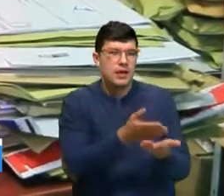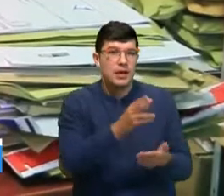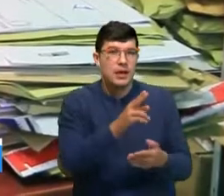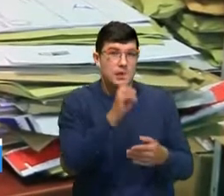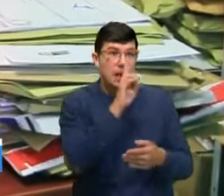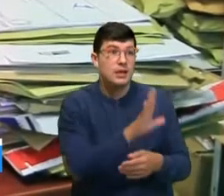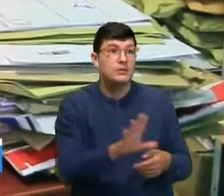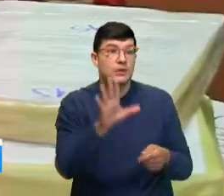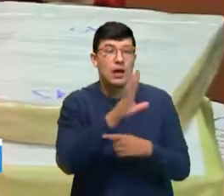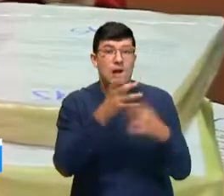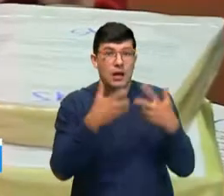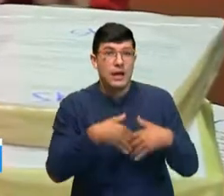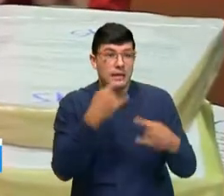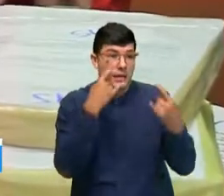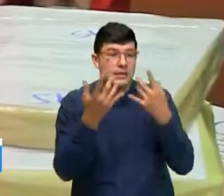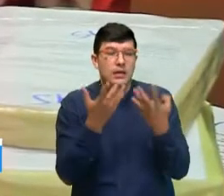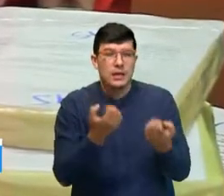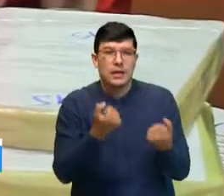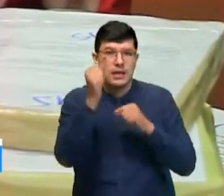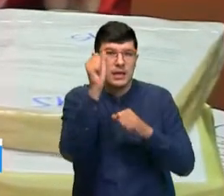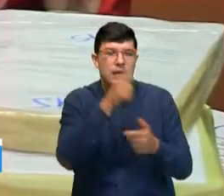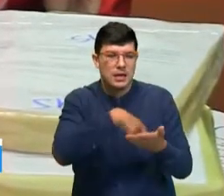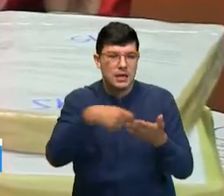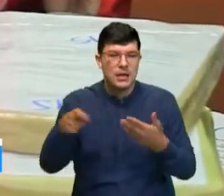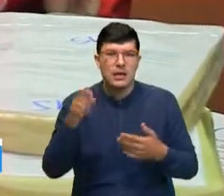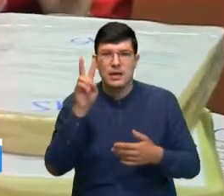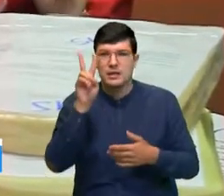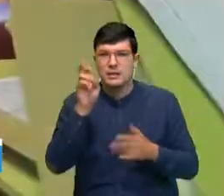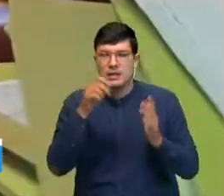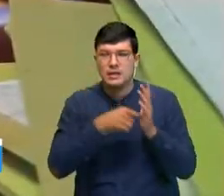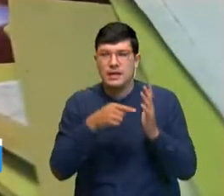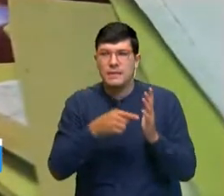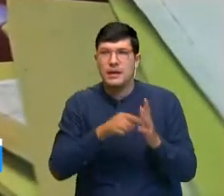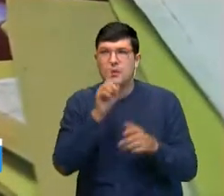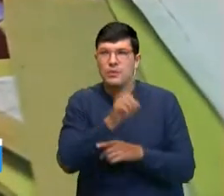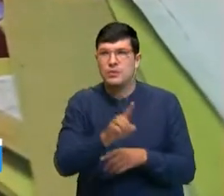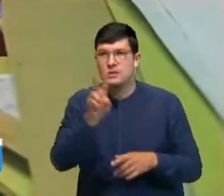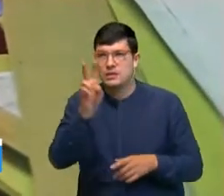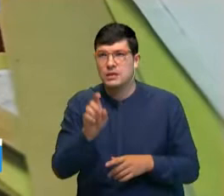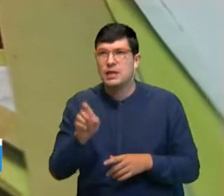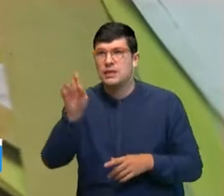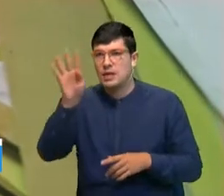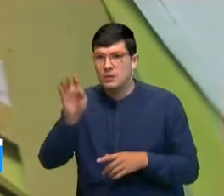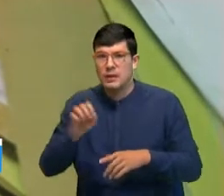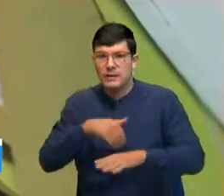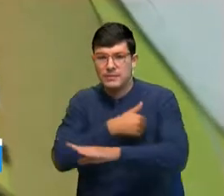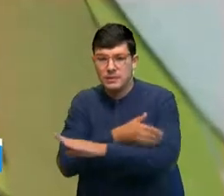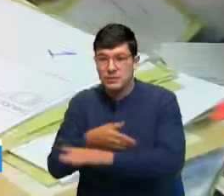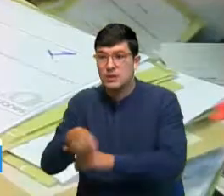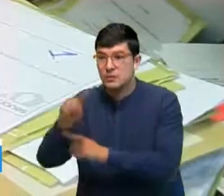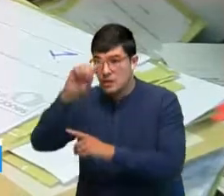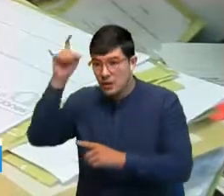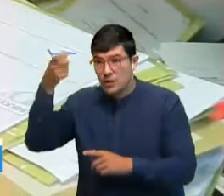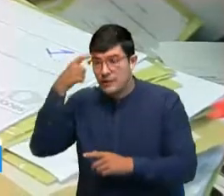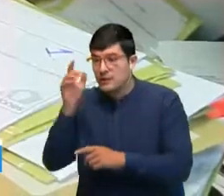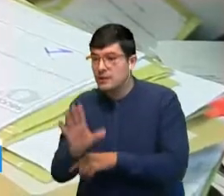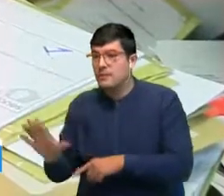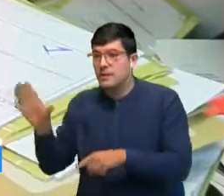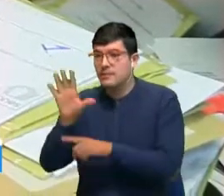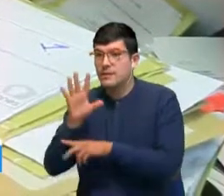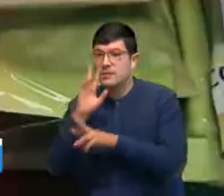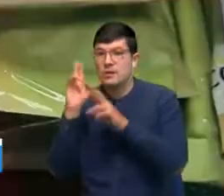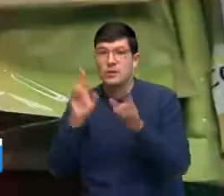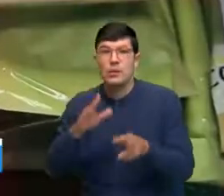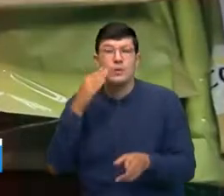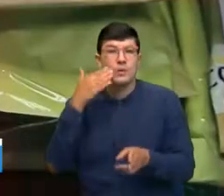nacional interesados en ganar ese contrato por valor de 7 mil 169 millones de pesos que el gobierno departamental adjudicará